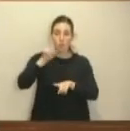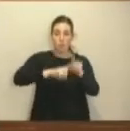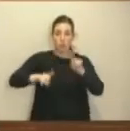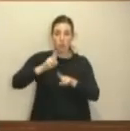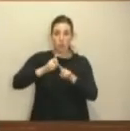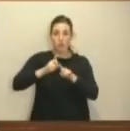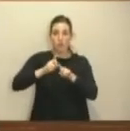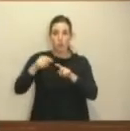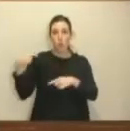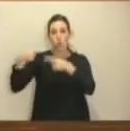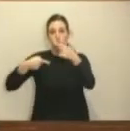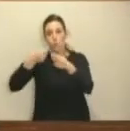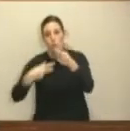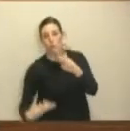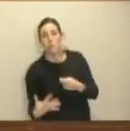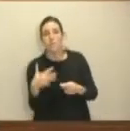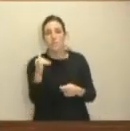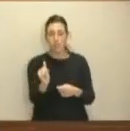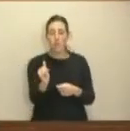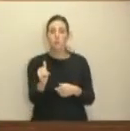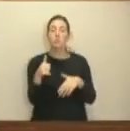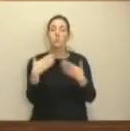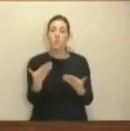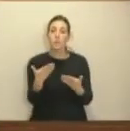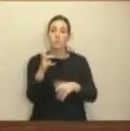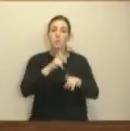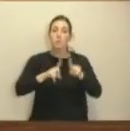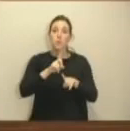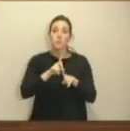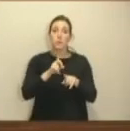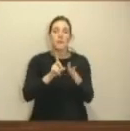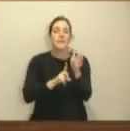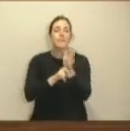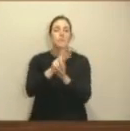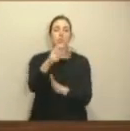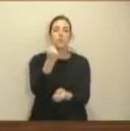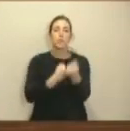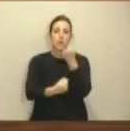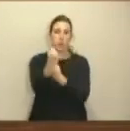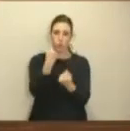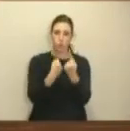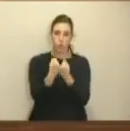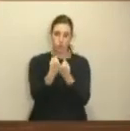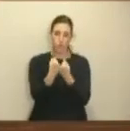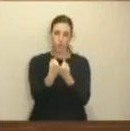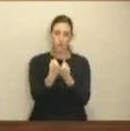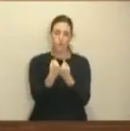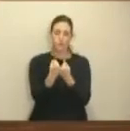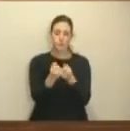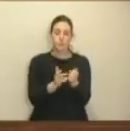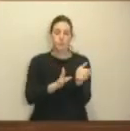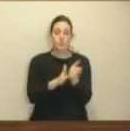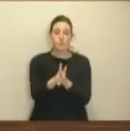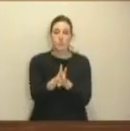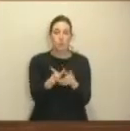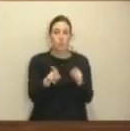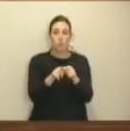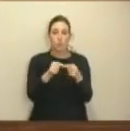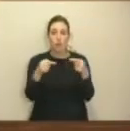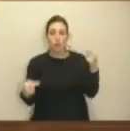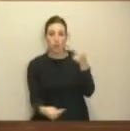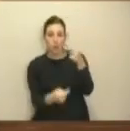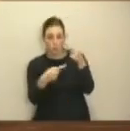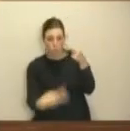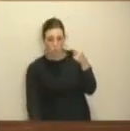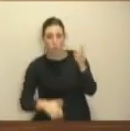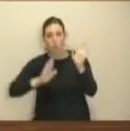ellas. Y es el crecimiento económico, consejera. El crecimiento económico. Estamos a la cola.